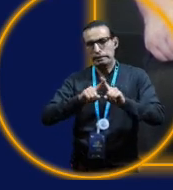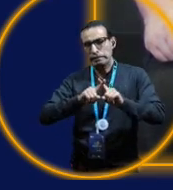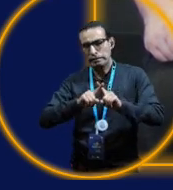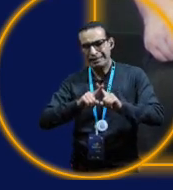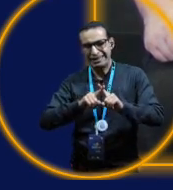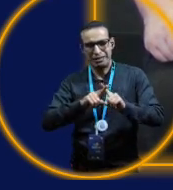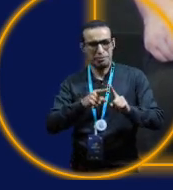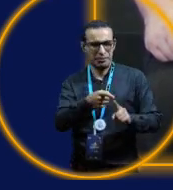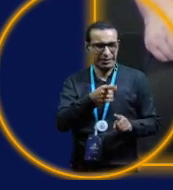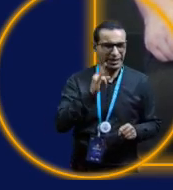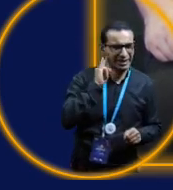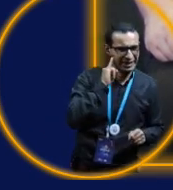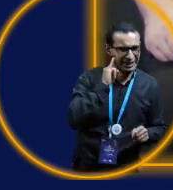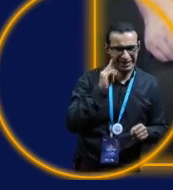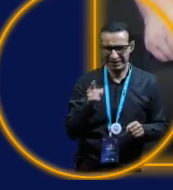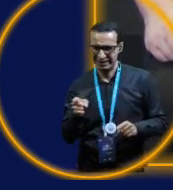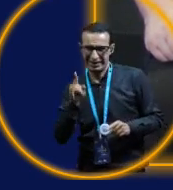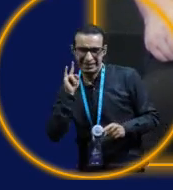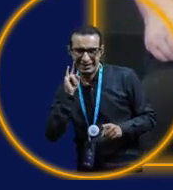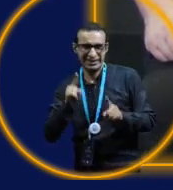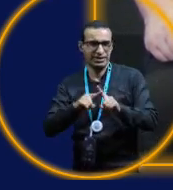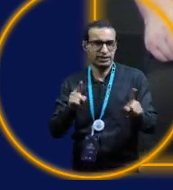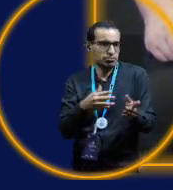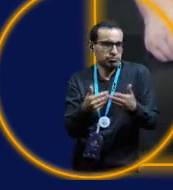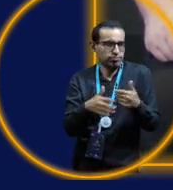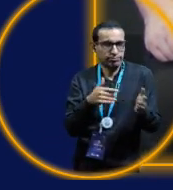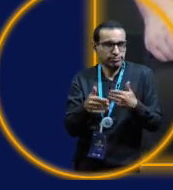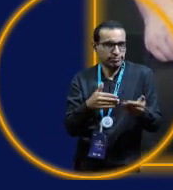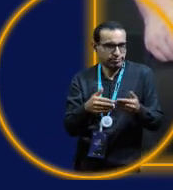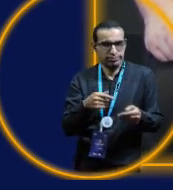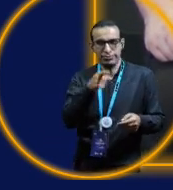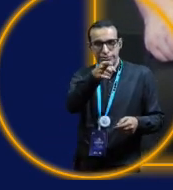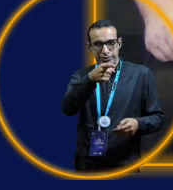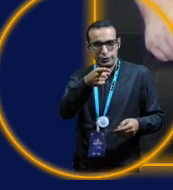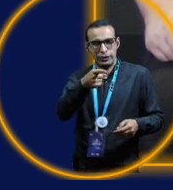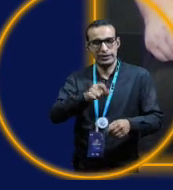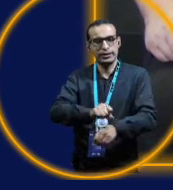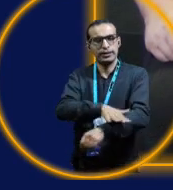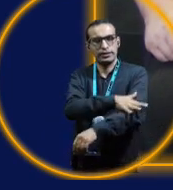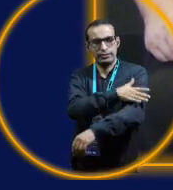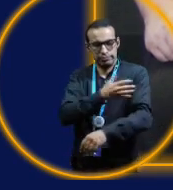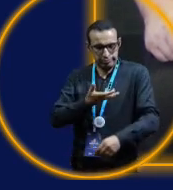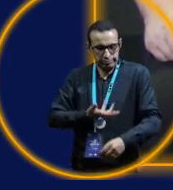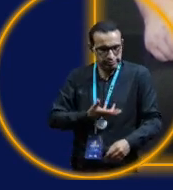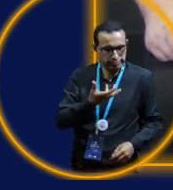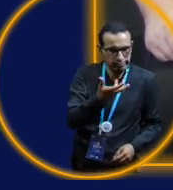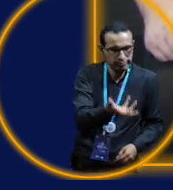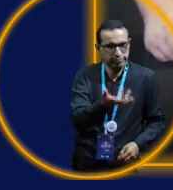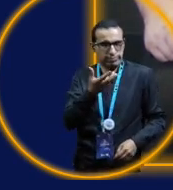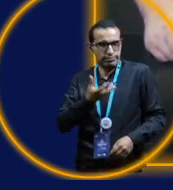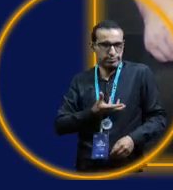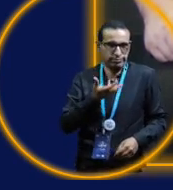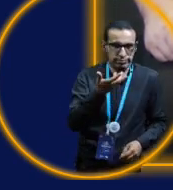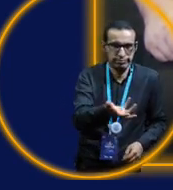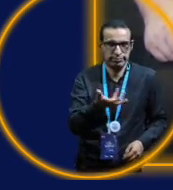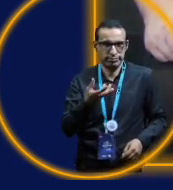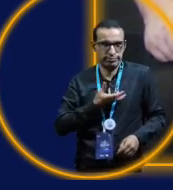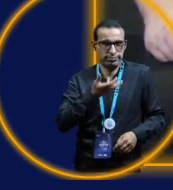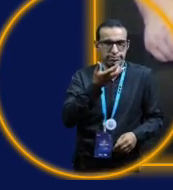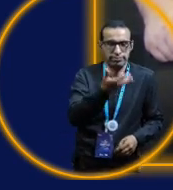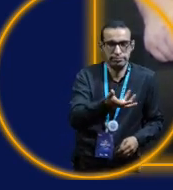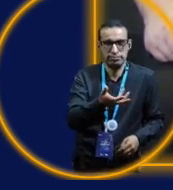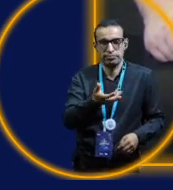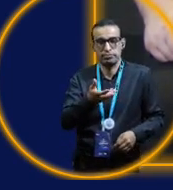Solo confía en que estás comunicando algo que es real y que no tiene edad y